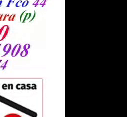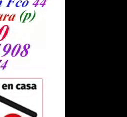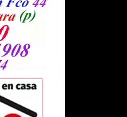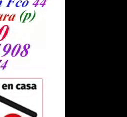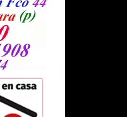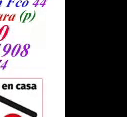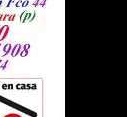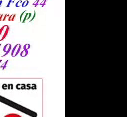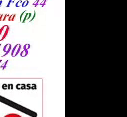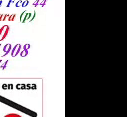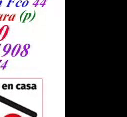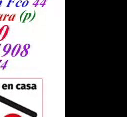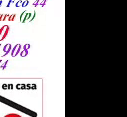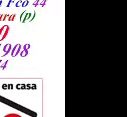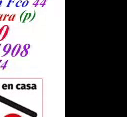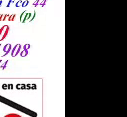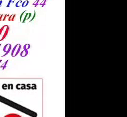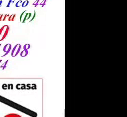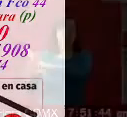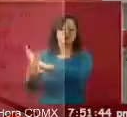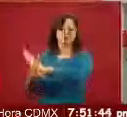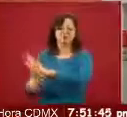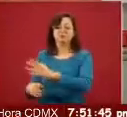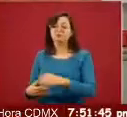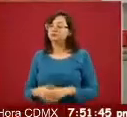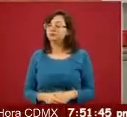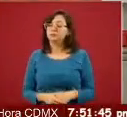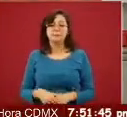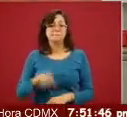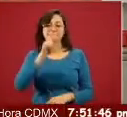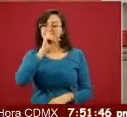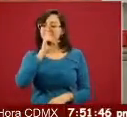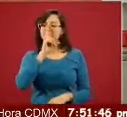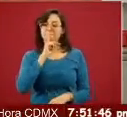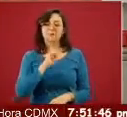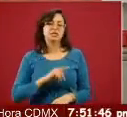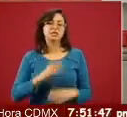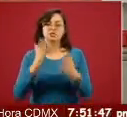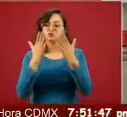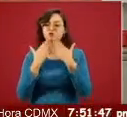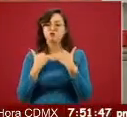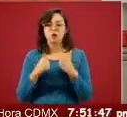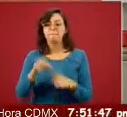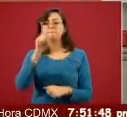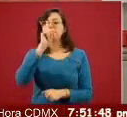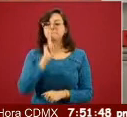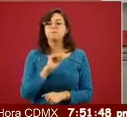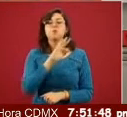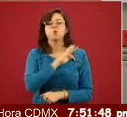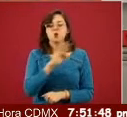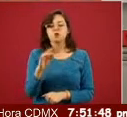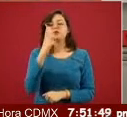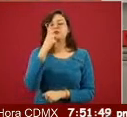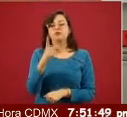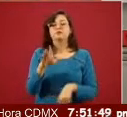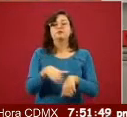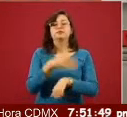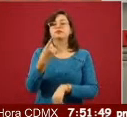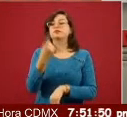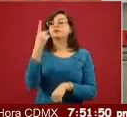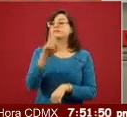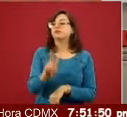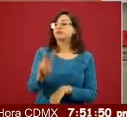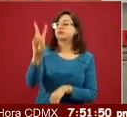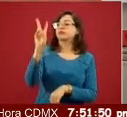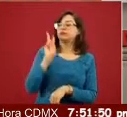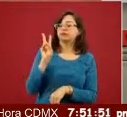importara el producto y lo había bloqueado. Esto no es cierto. Esto no es cierto. Y lo puedo decir porque tuvimos el viernes pasado,